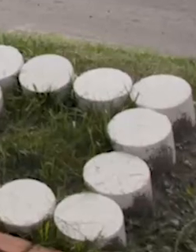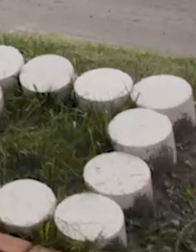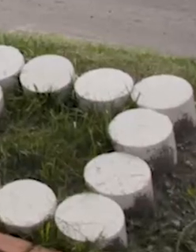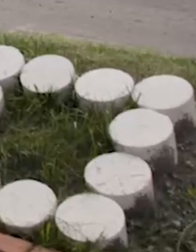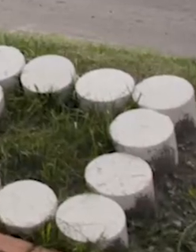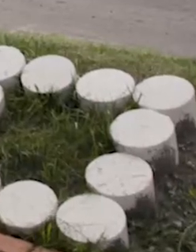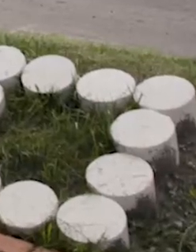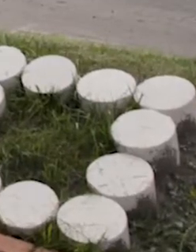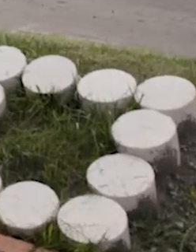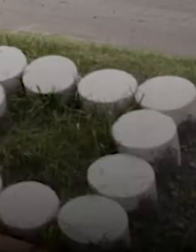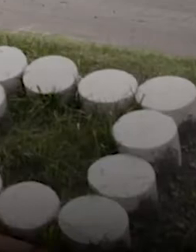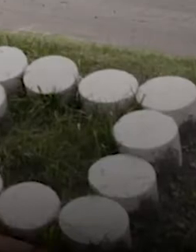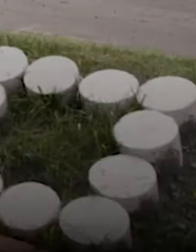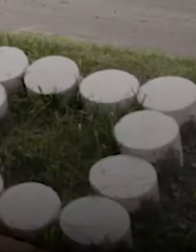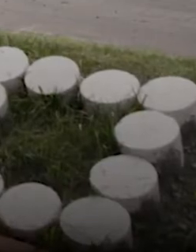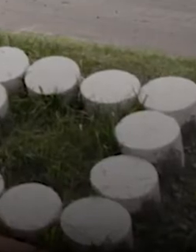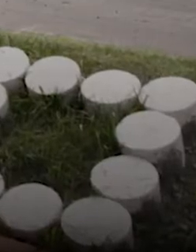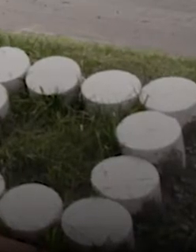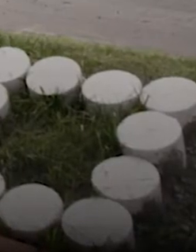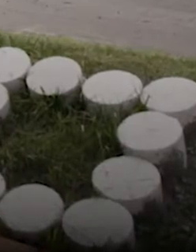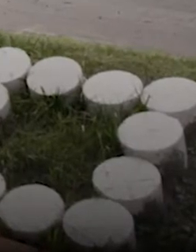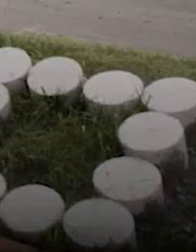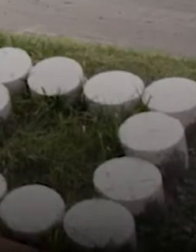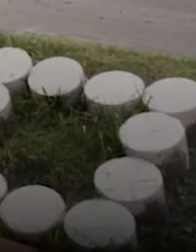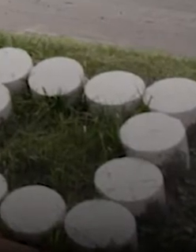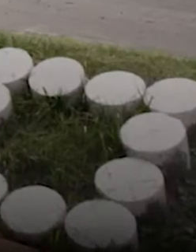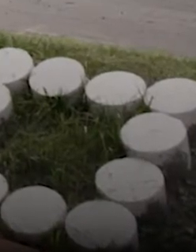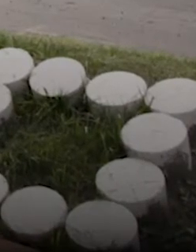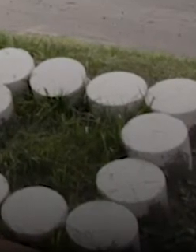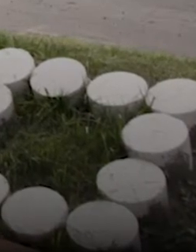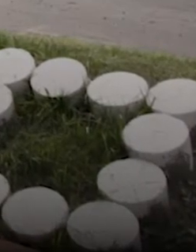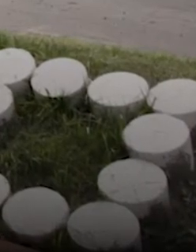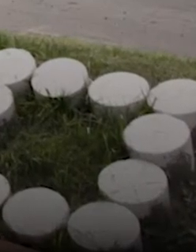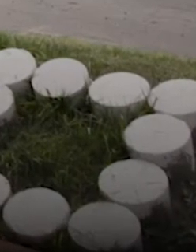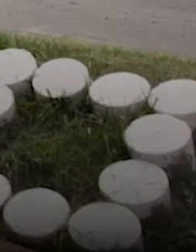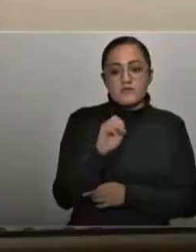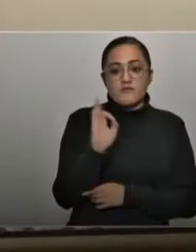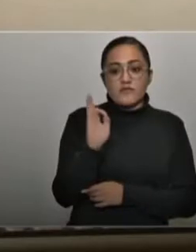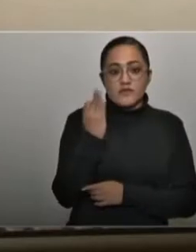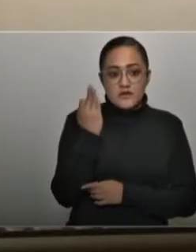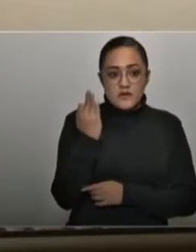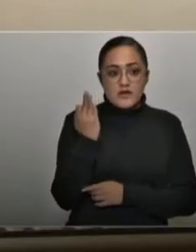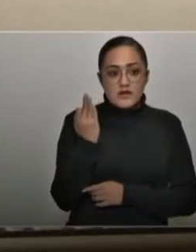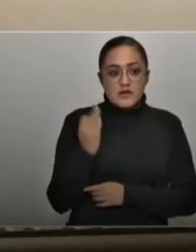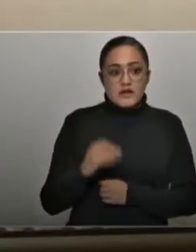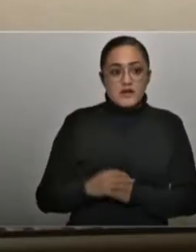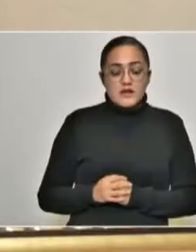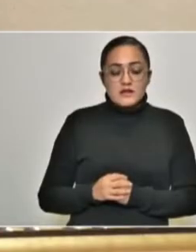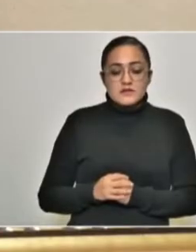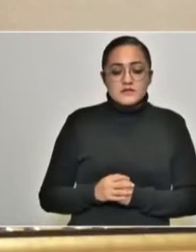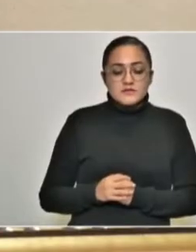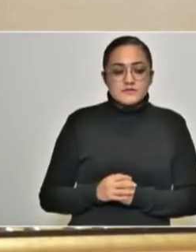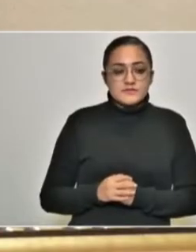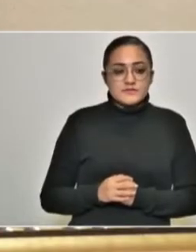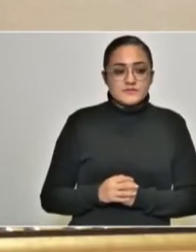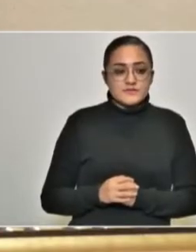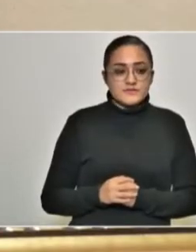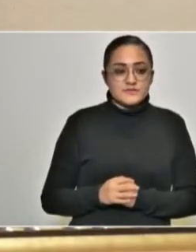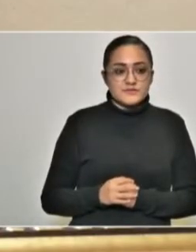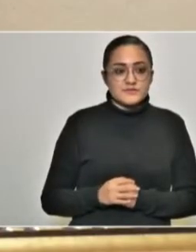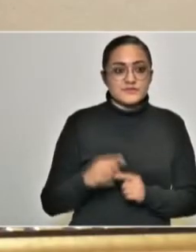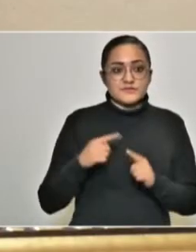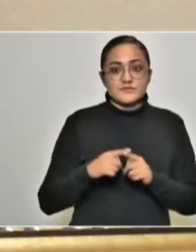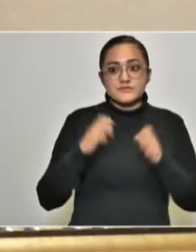el gobernador de puebla miguel barbosa huerta anunció que las personas que se encuentran procesadas en un centro penitenciario por delitos no graves